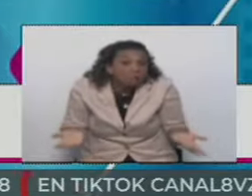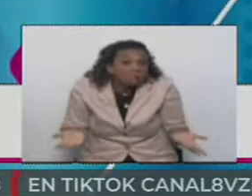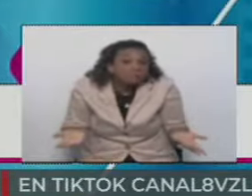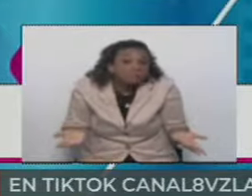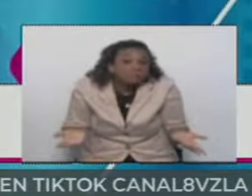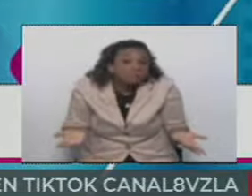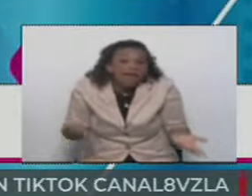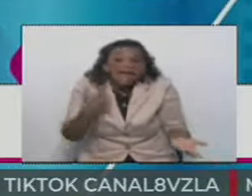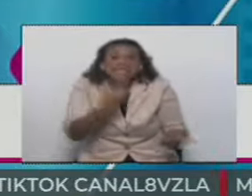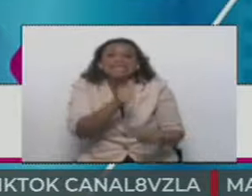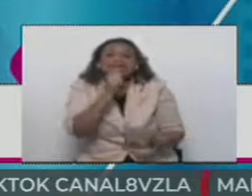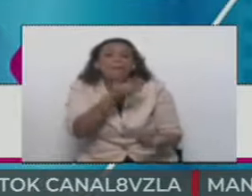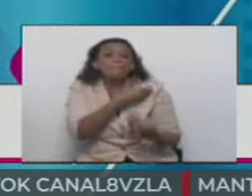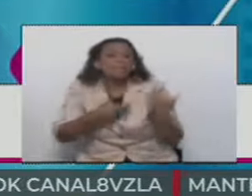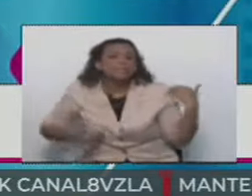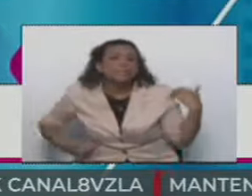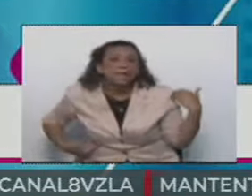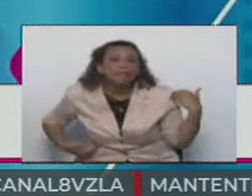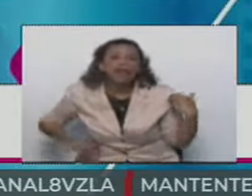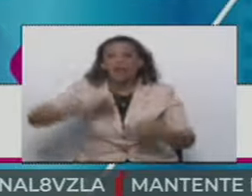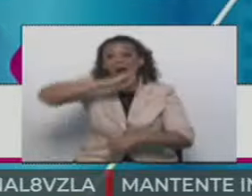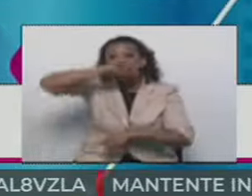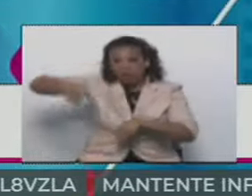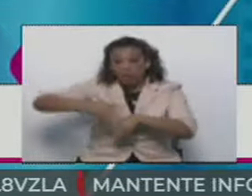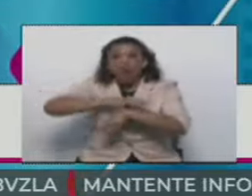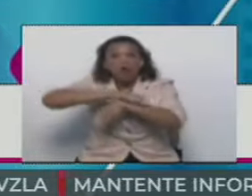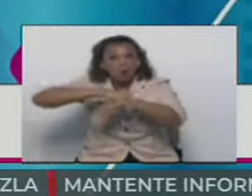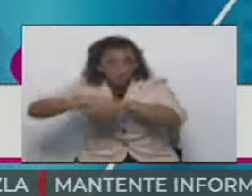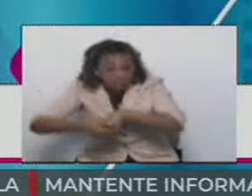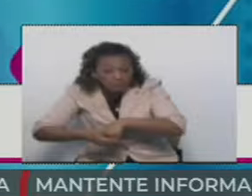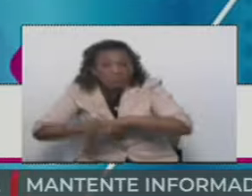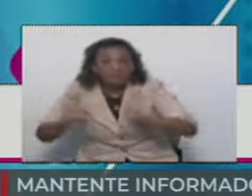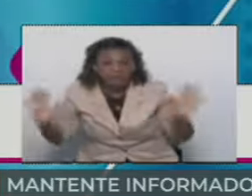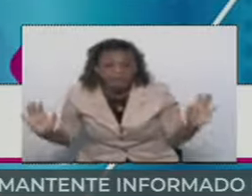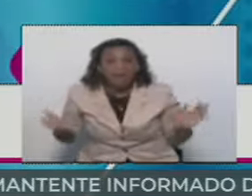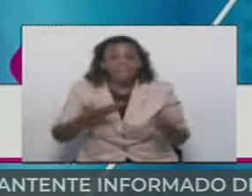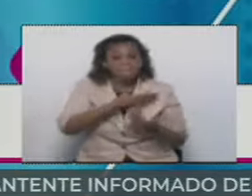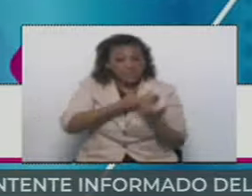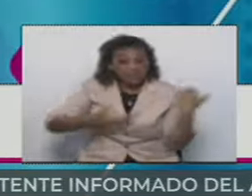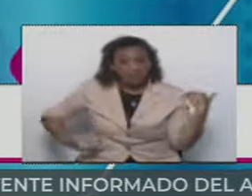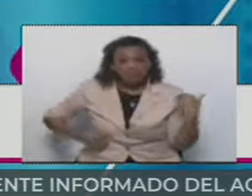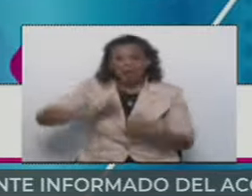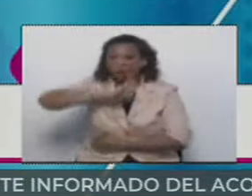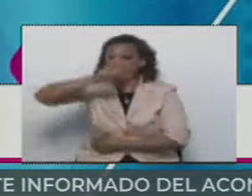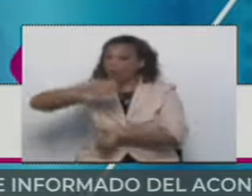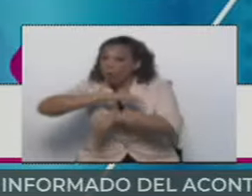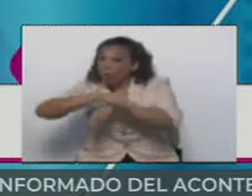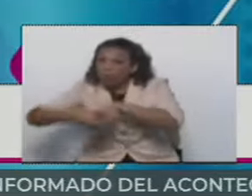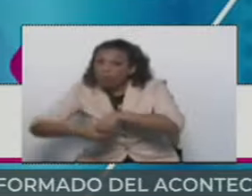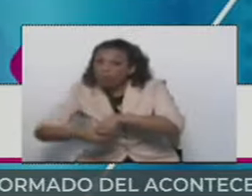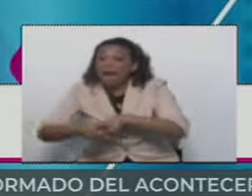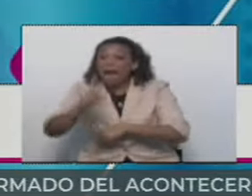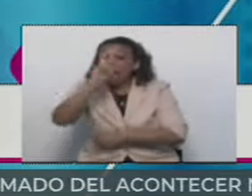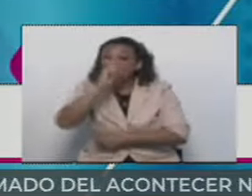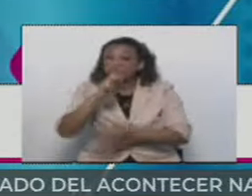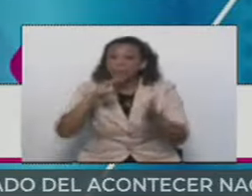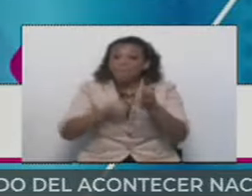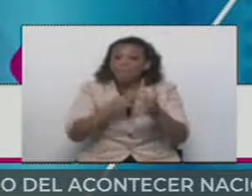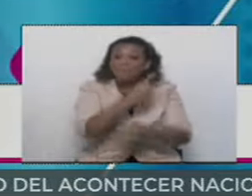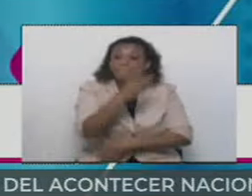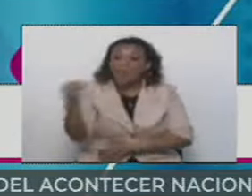¿Quién la preside? Jorge Rodríguez, la Asamblea Nacional electa en el año